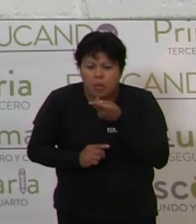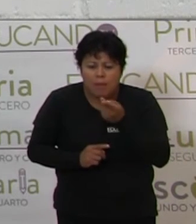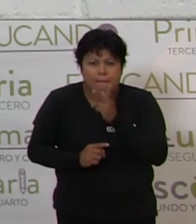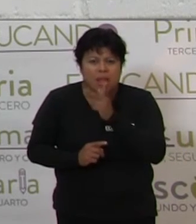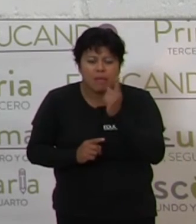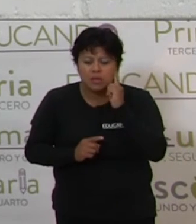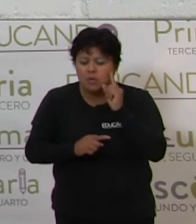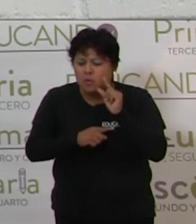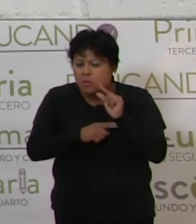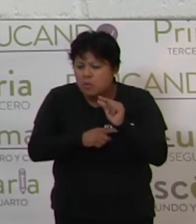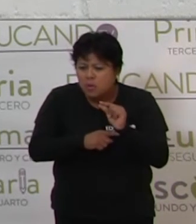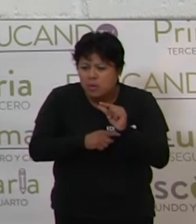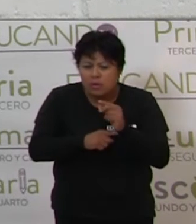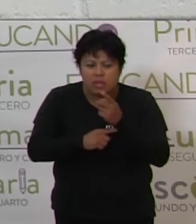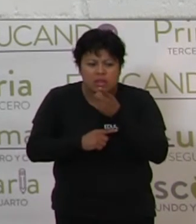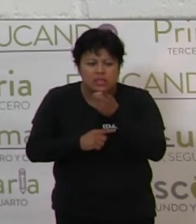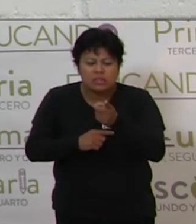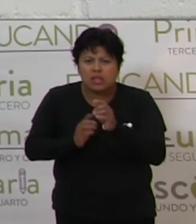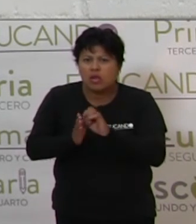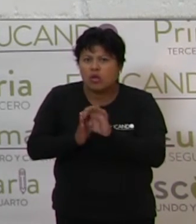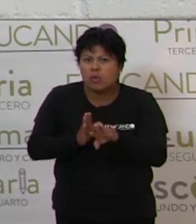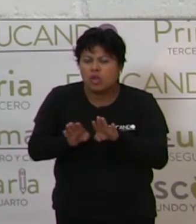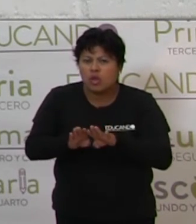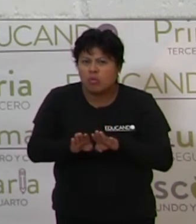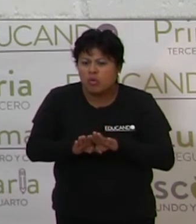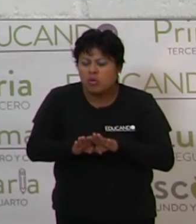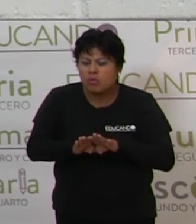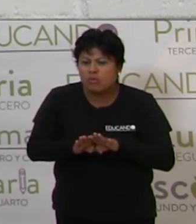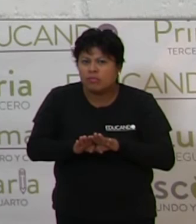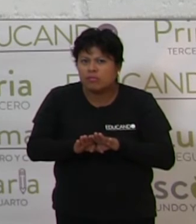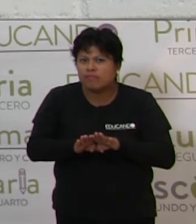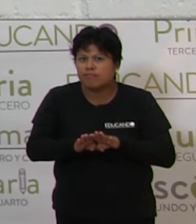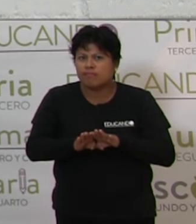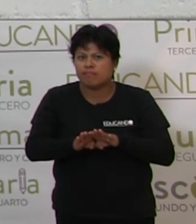unas palabras que sonaron algo así como: